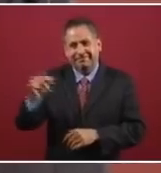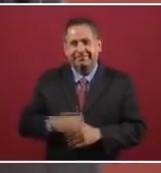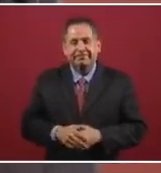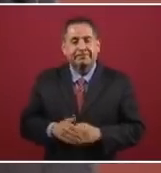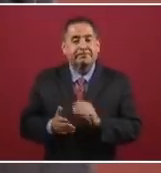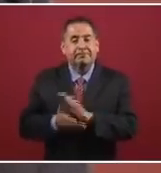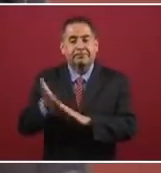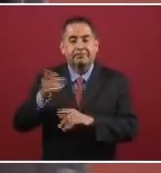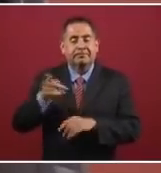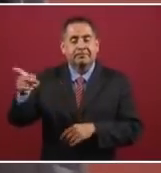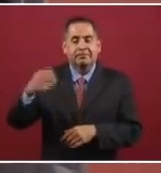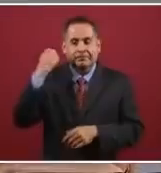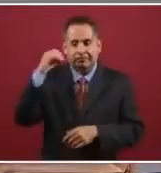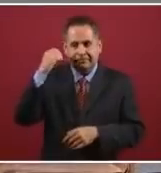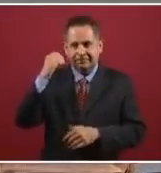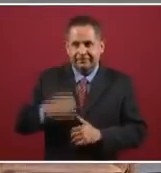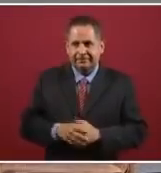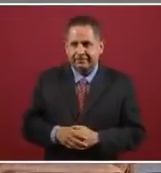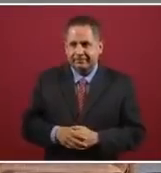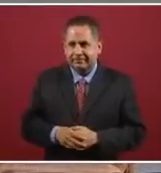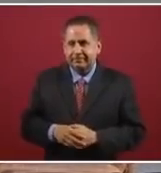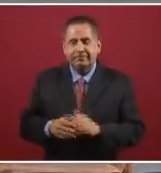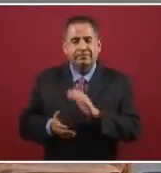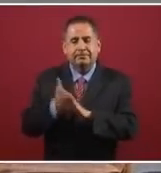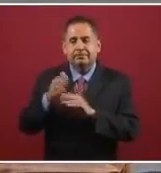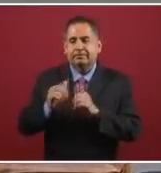Vamos a Huautla. Gracias, presidente. Vamos por